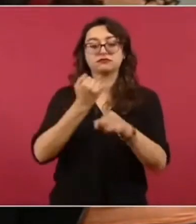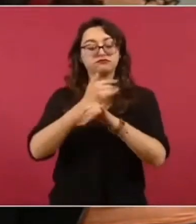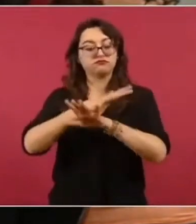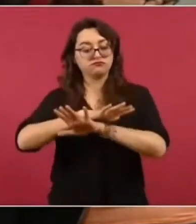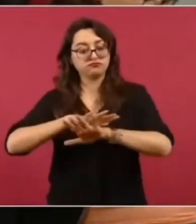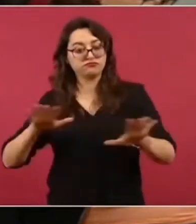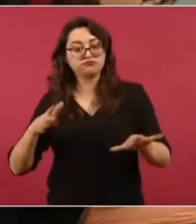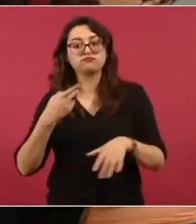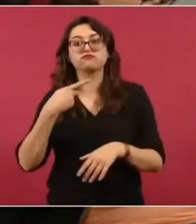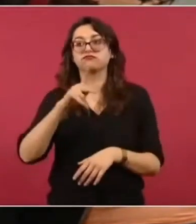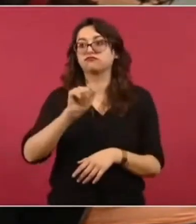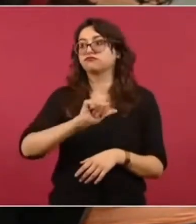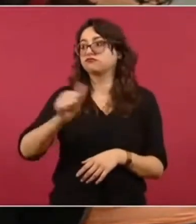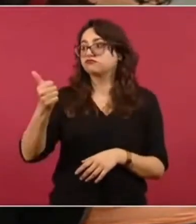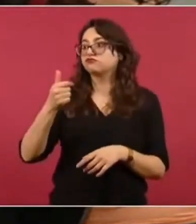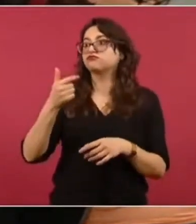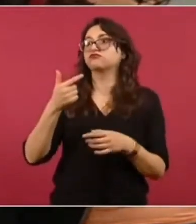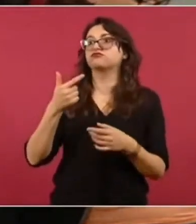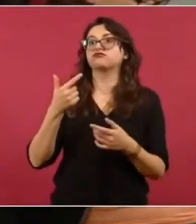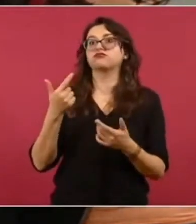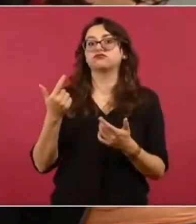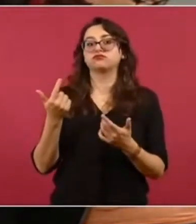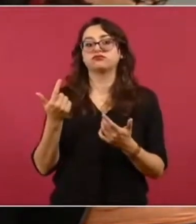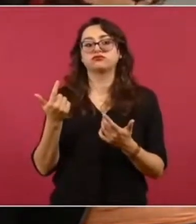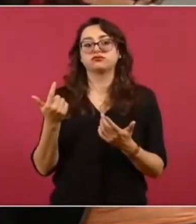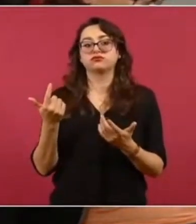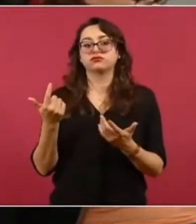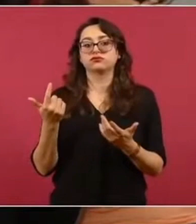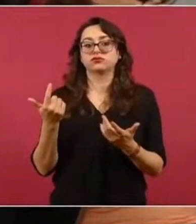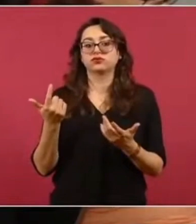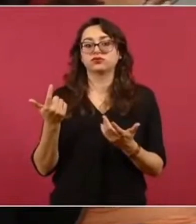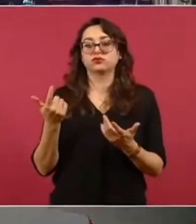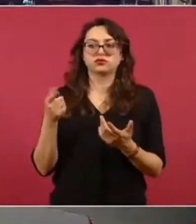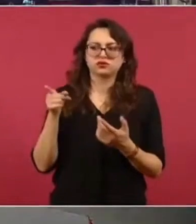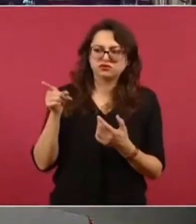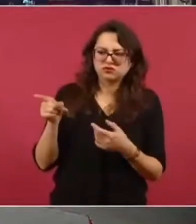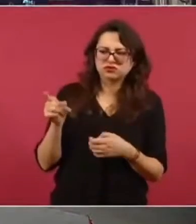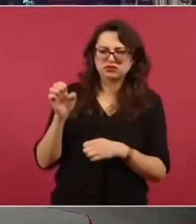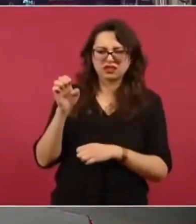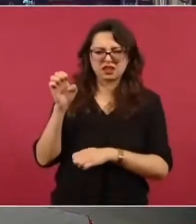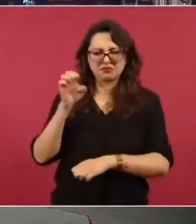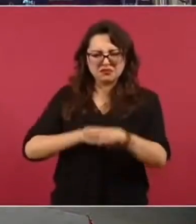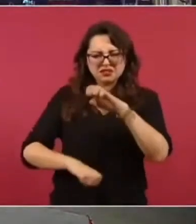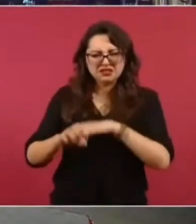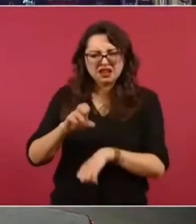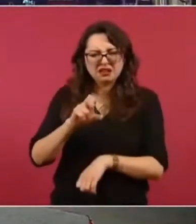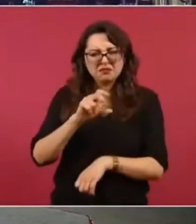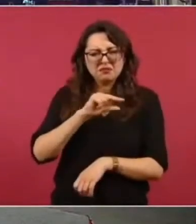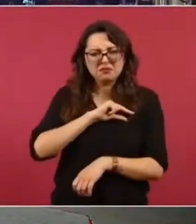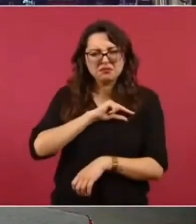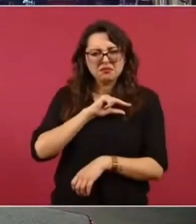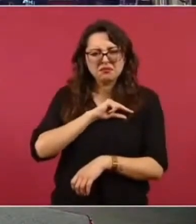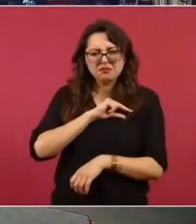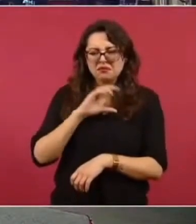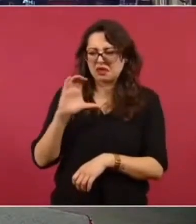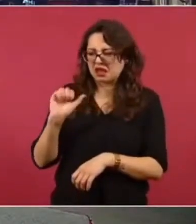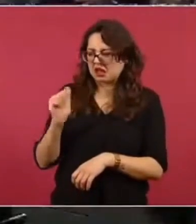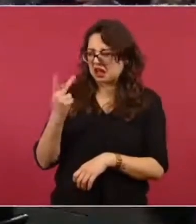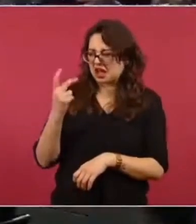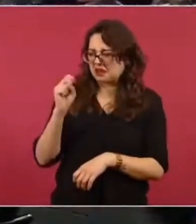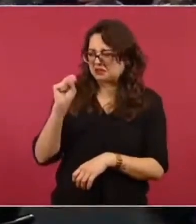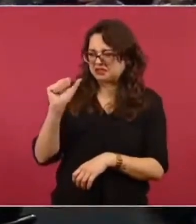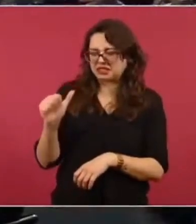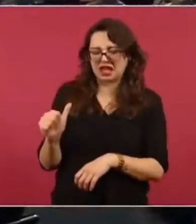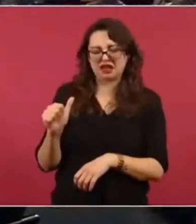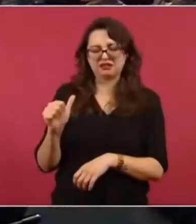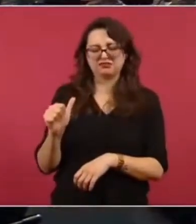Por ejemplo, en esta misma conferencia se habla de una empresa privada que se llama CAMSA,